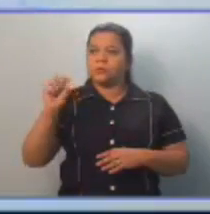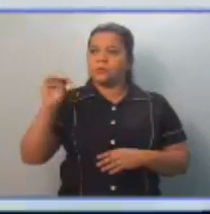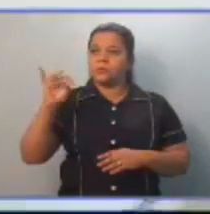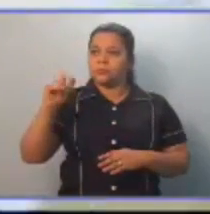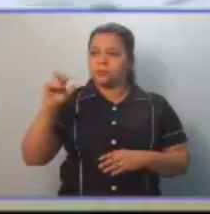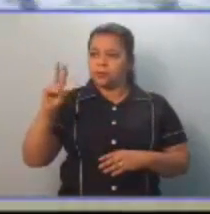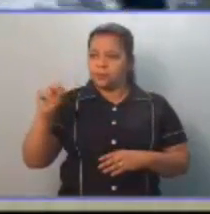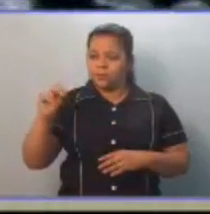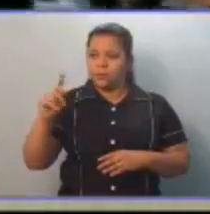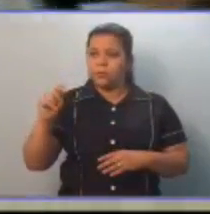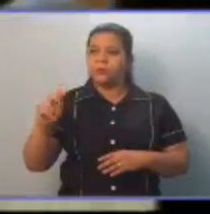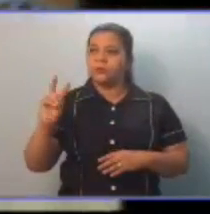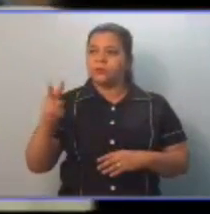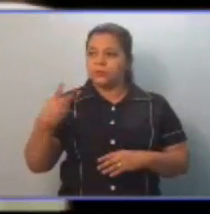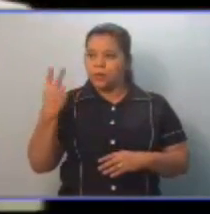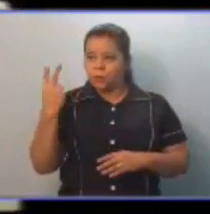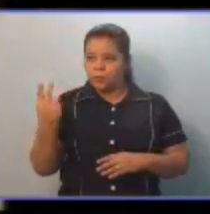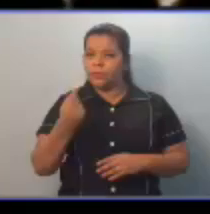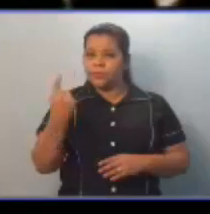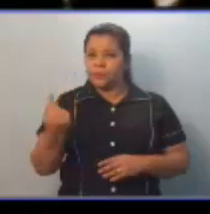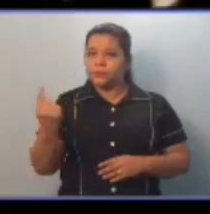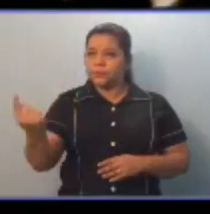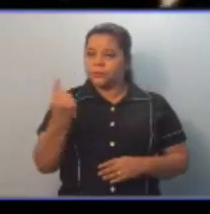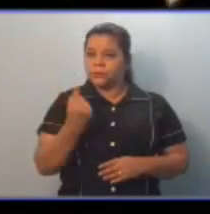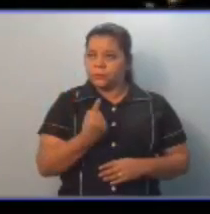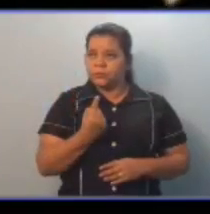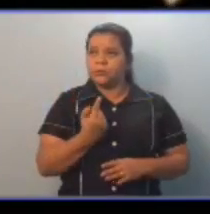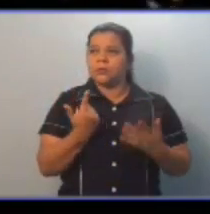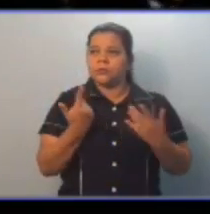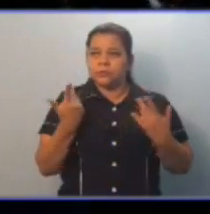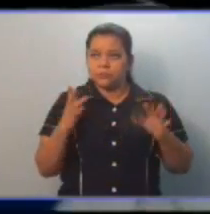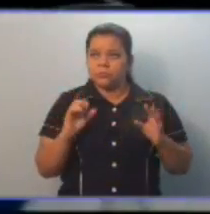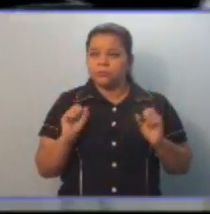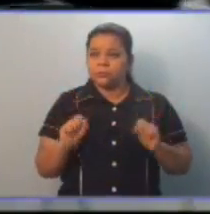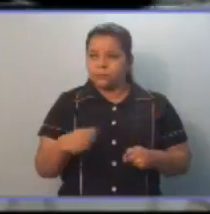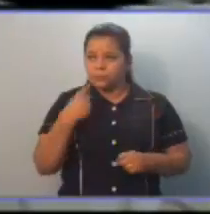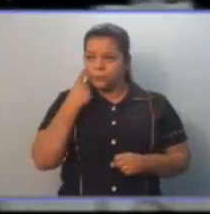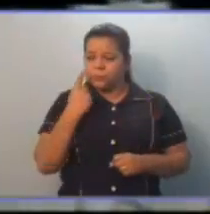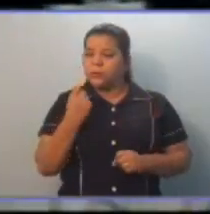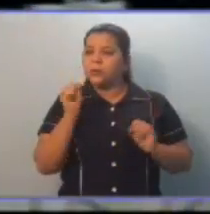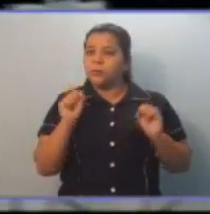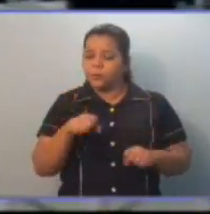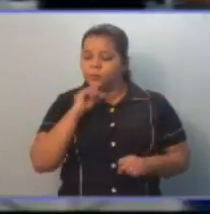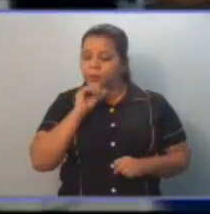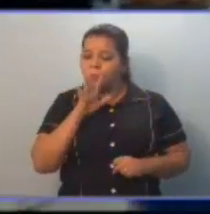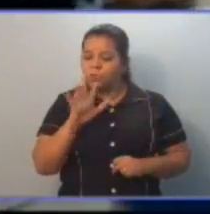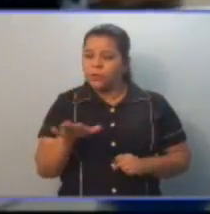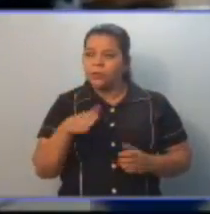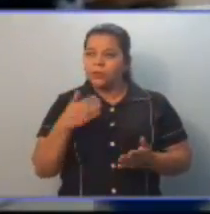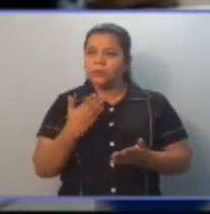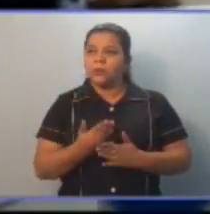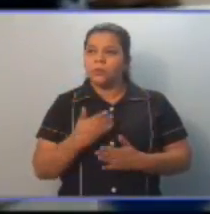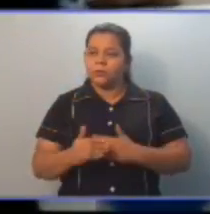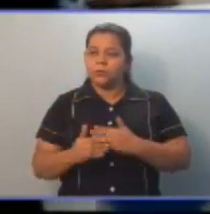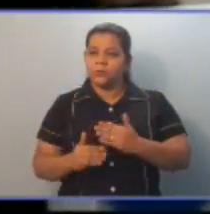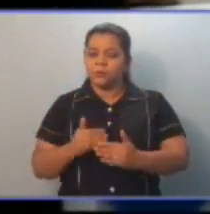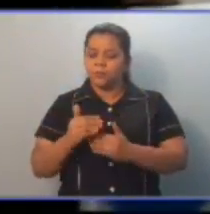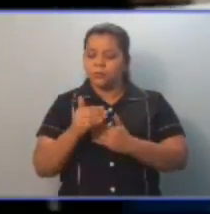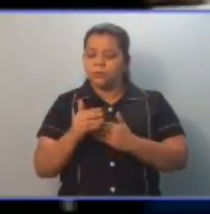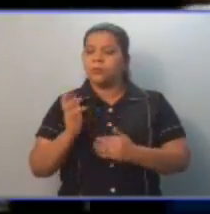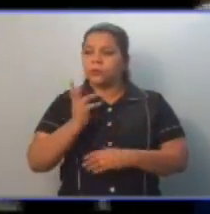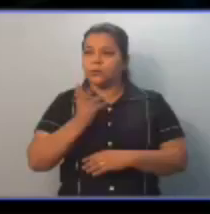el segundo aspirante que ha sido llamado por la subcomisión para poder responder las interrogantes como parte del proceso que se